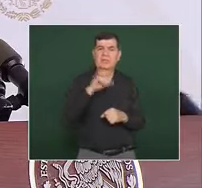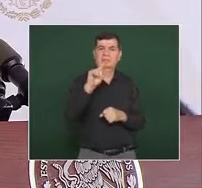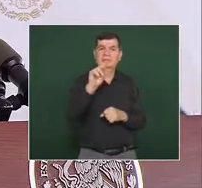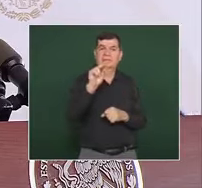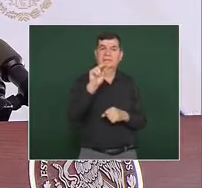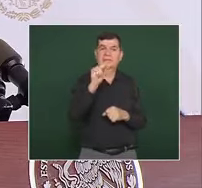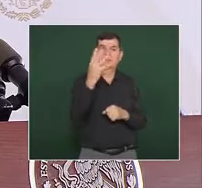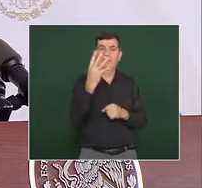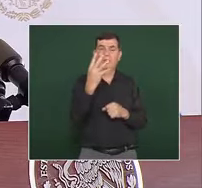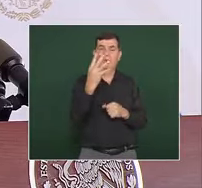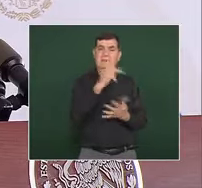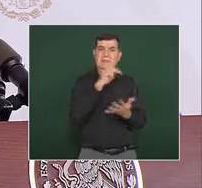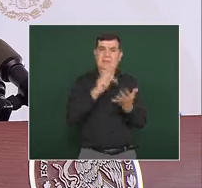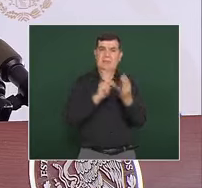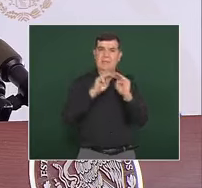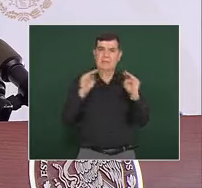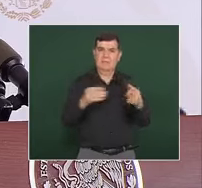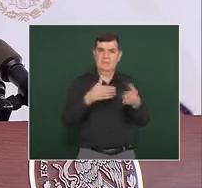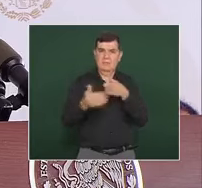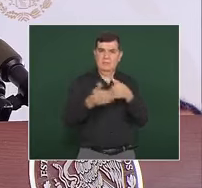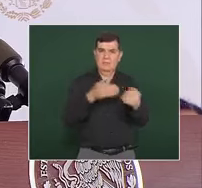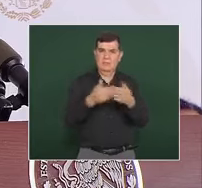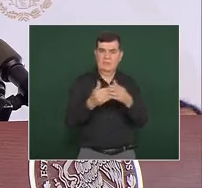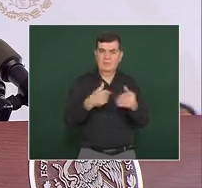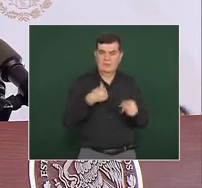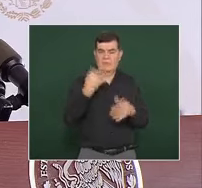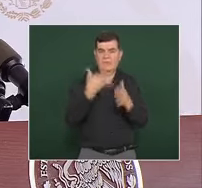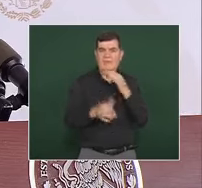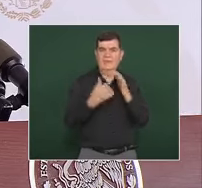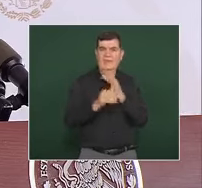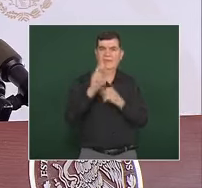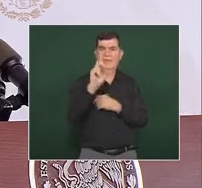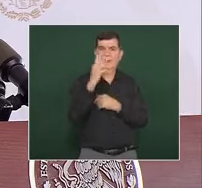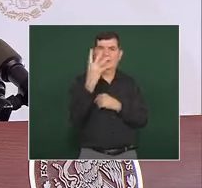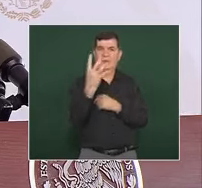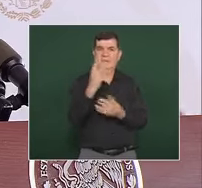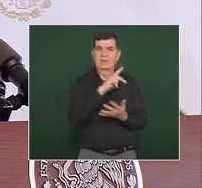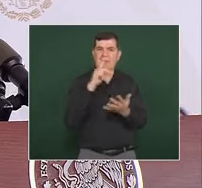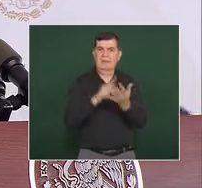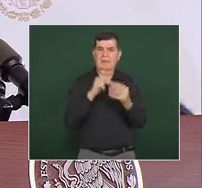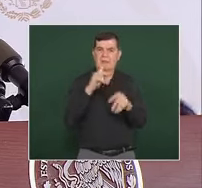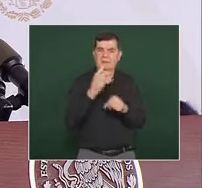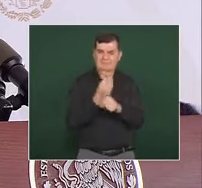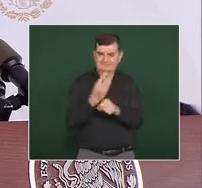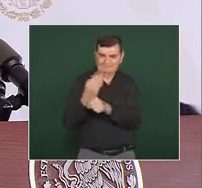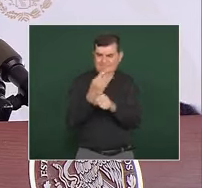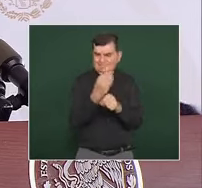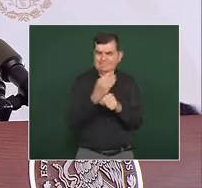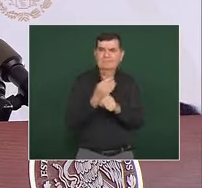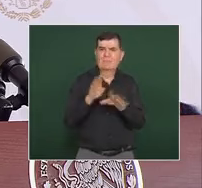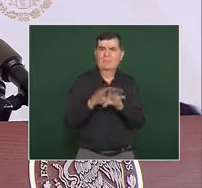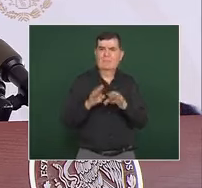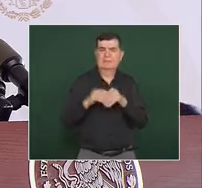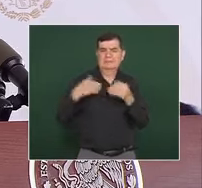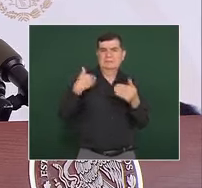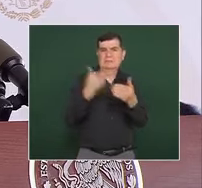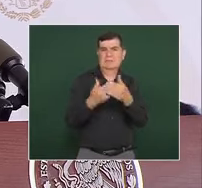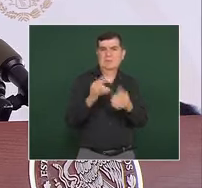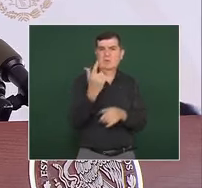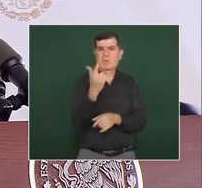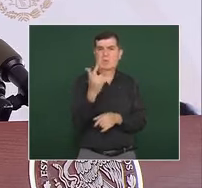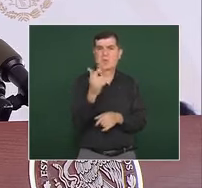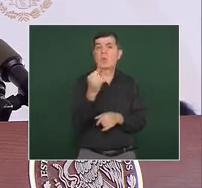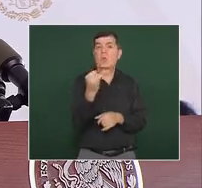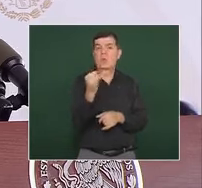84 kilómetros modernizados, nos faltan 34 kilómetros que ahorita están en construcción y quedarán terminados en junio de este